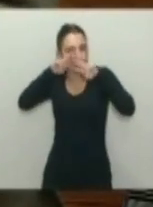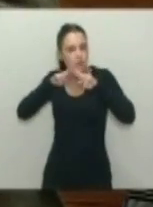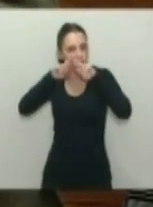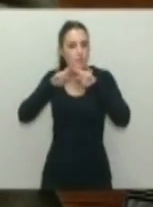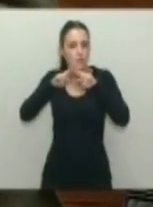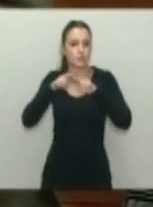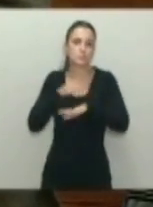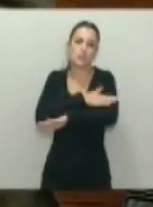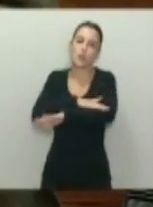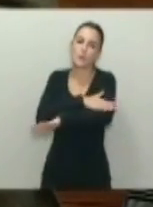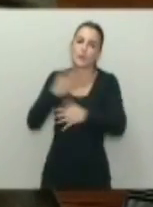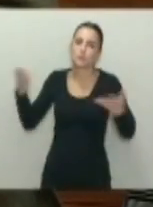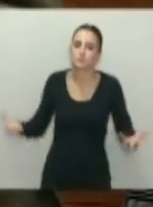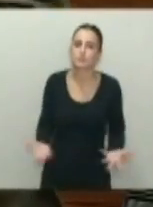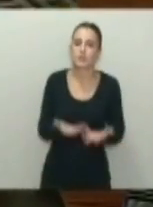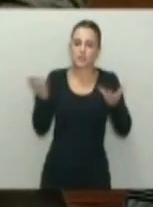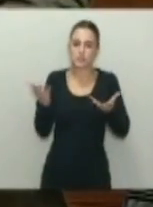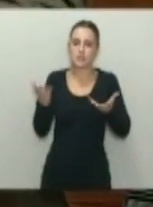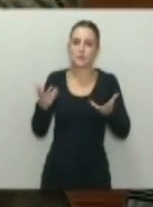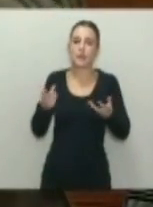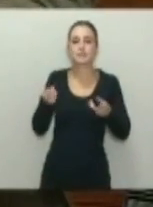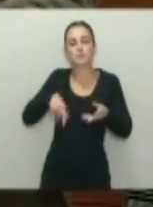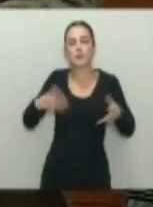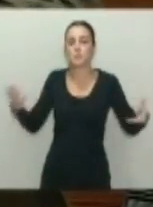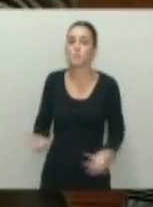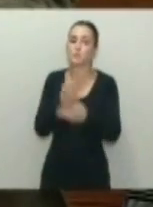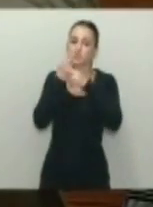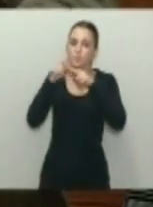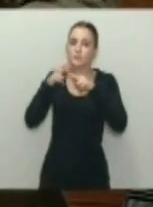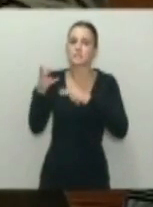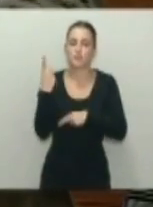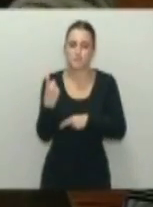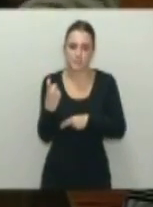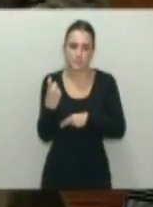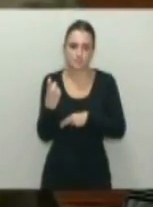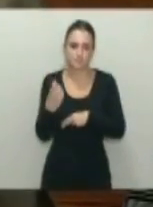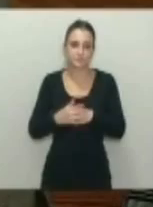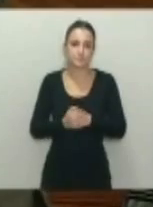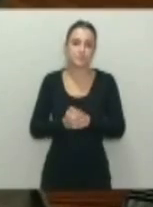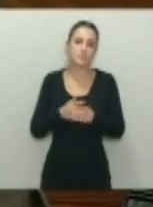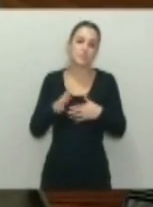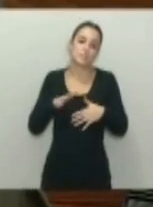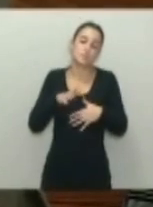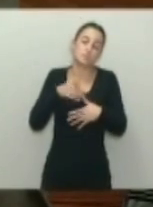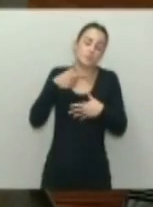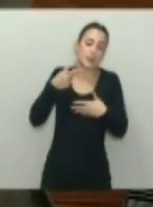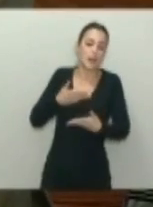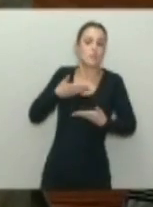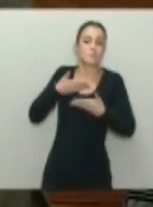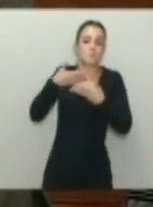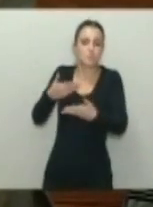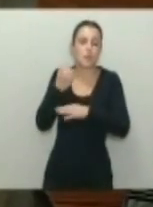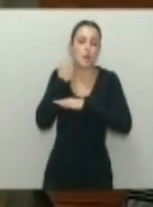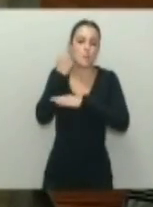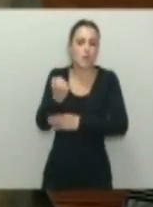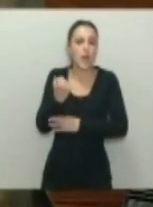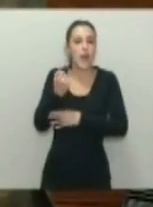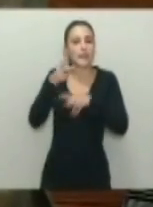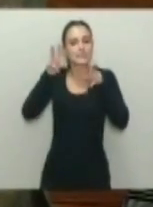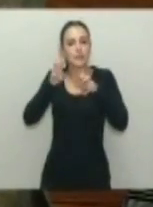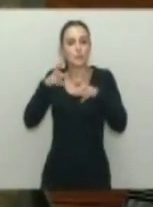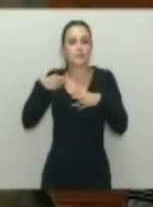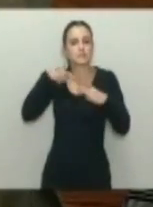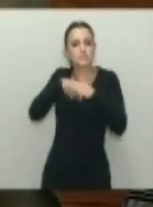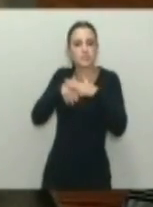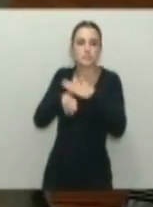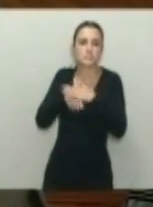Gobierno al que le falta iniciativa y el impulso político para acometer aquellas actuaciones que se salen del ámbito de la mera gestión automática de los